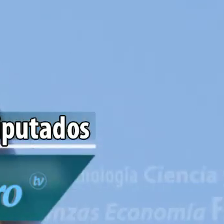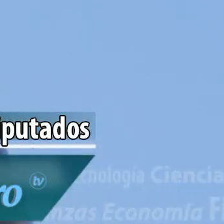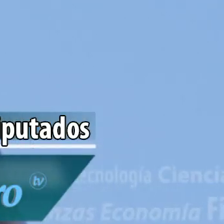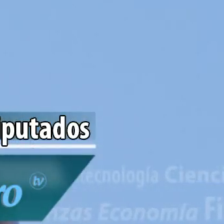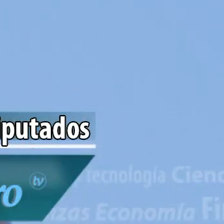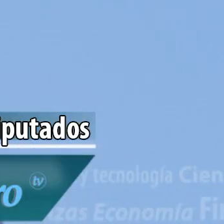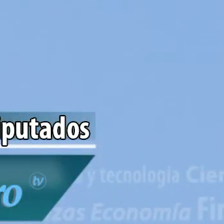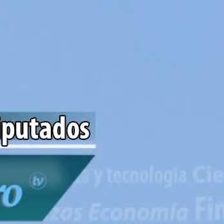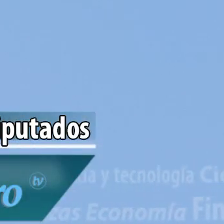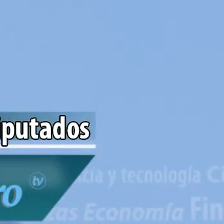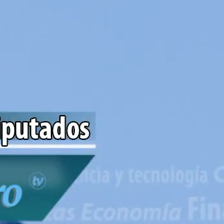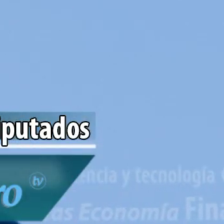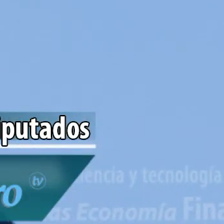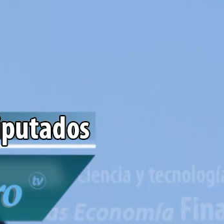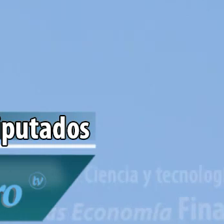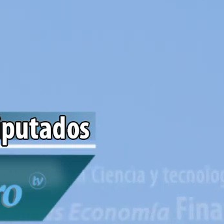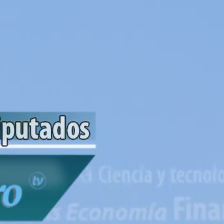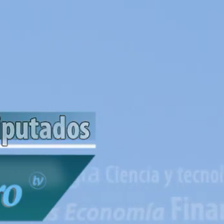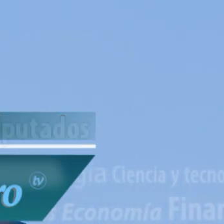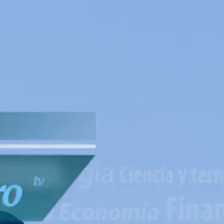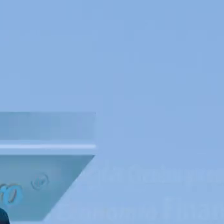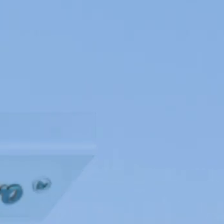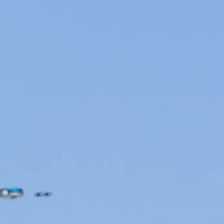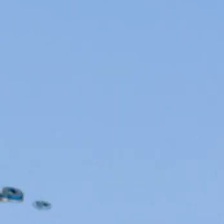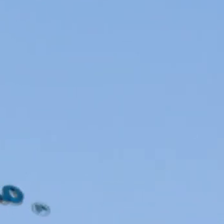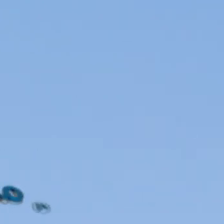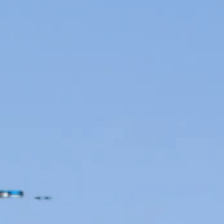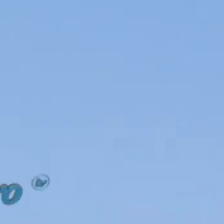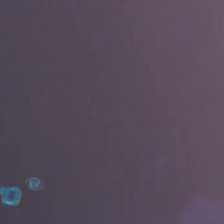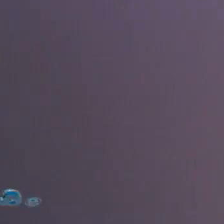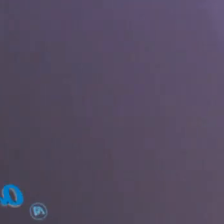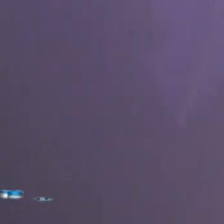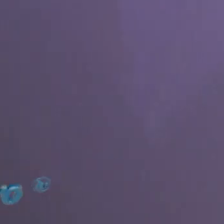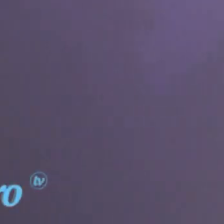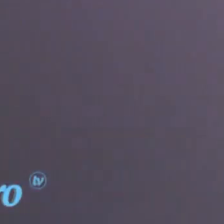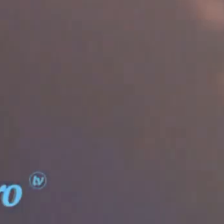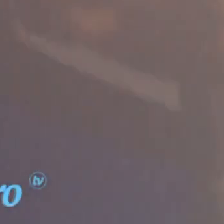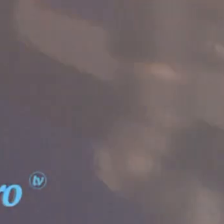110 en contra y 2 abstenciones, y ahora el debate se trasladó al Senado.